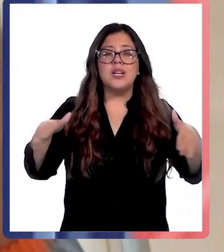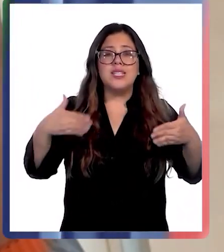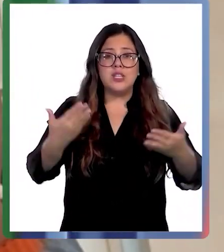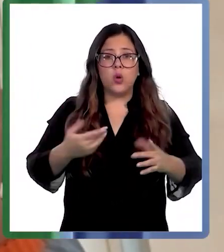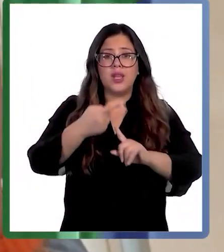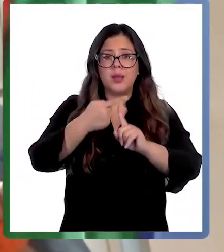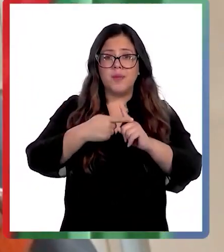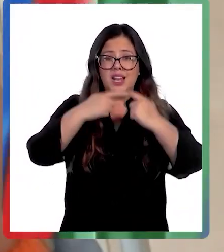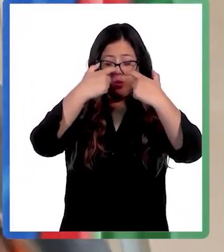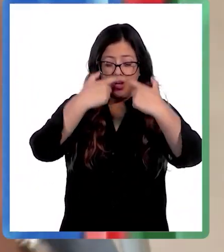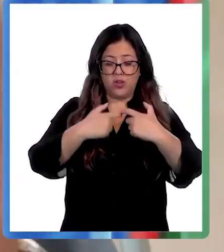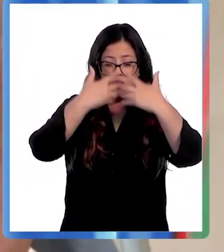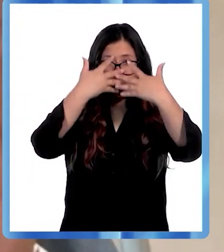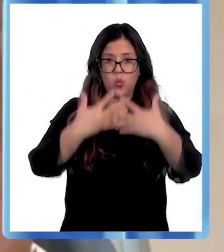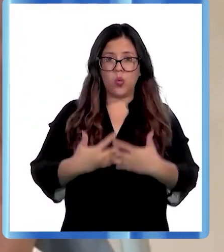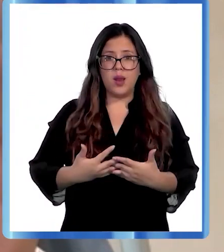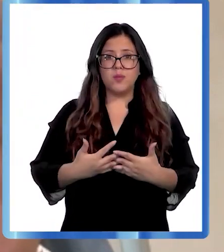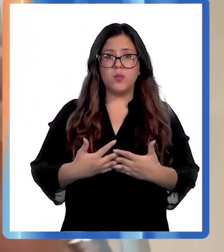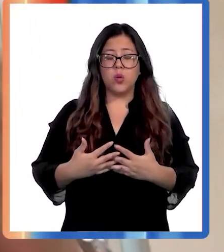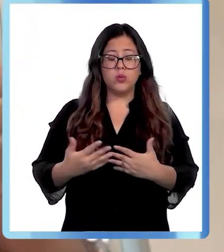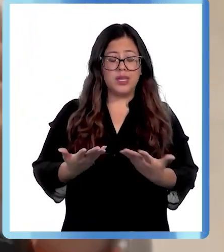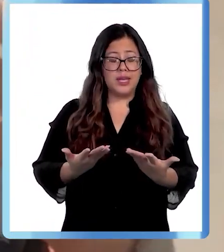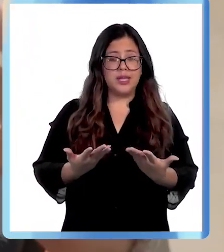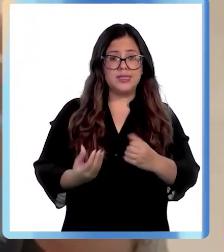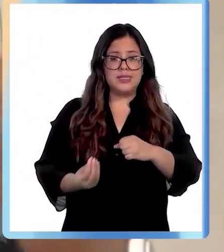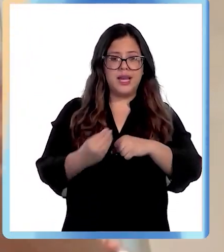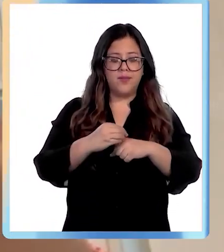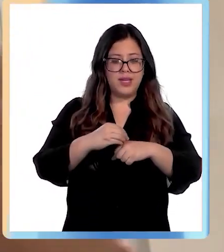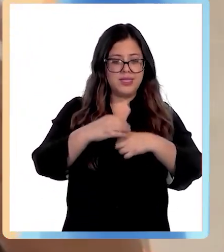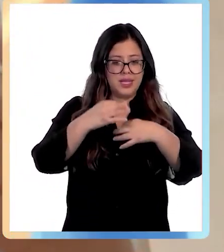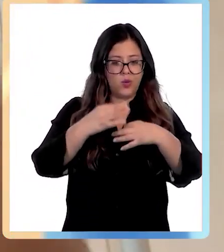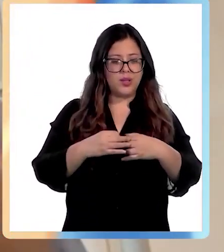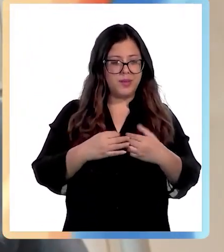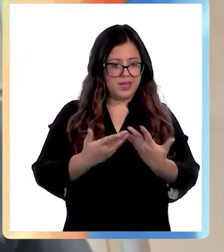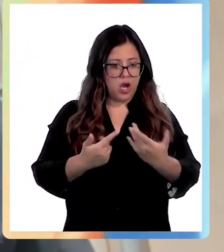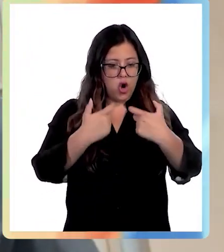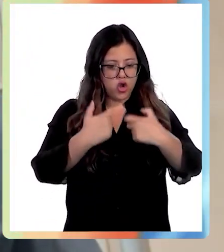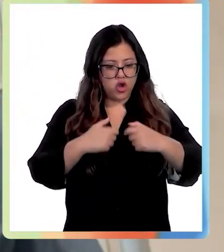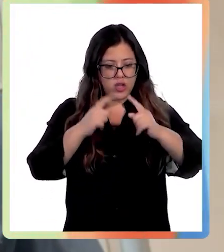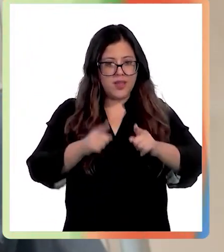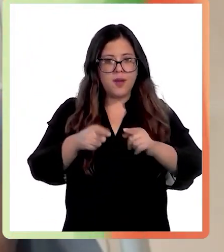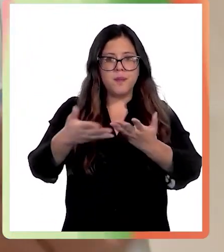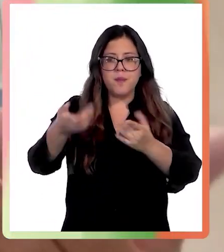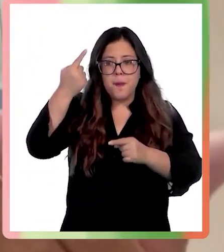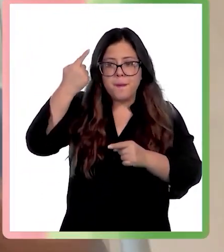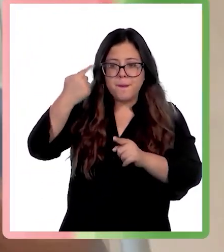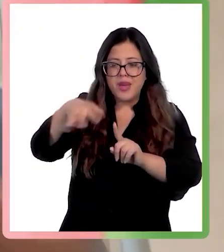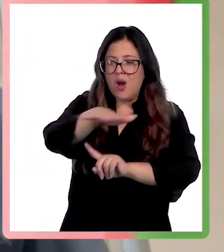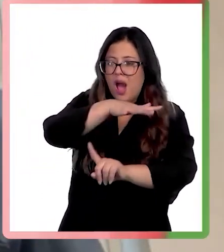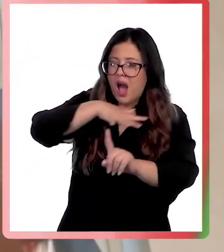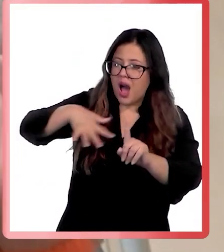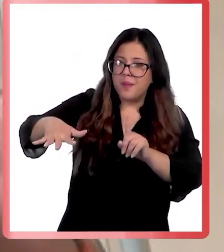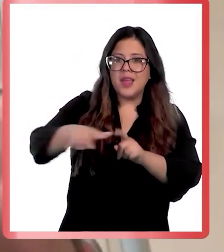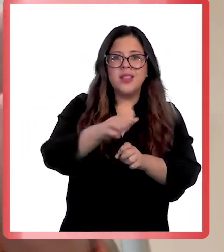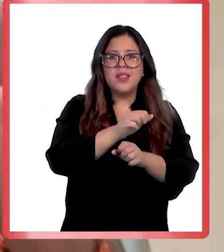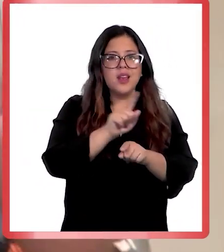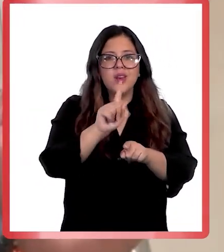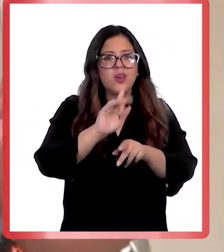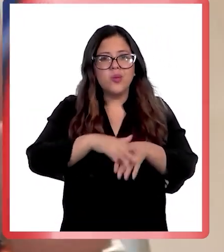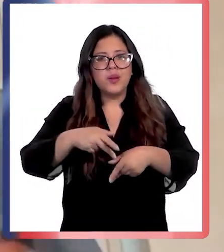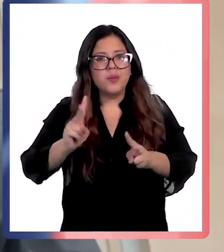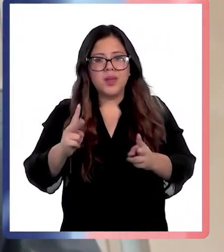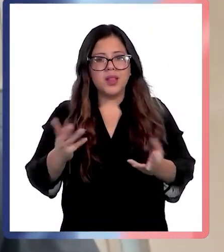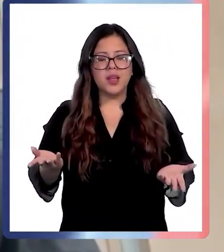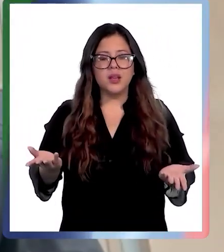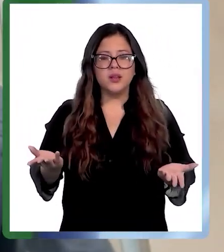termostato nos dice que debemos mantener la temperatura, el ambiente no nos deja que nuestros mecanismos naturales actúen para mantener esta